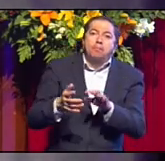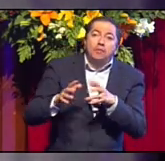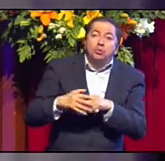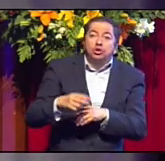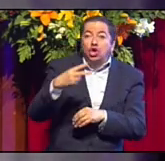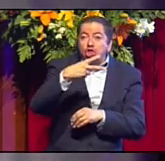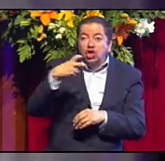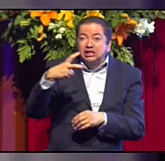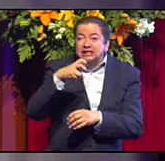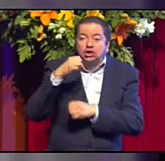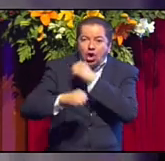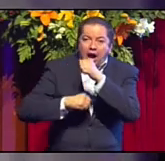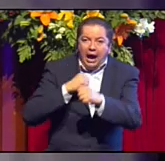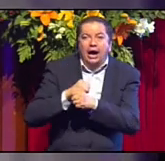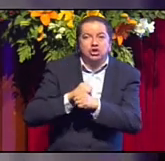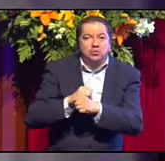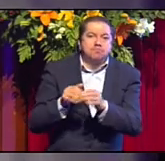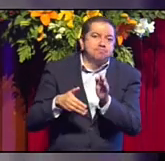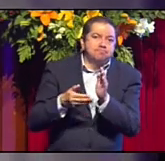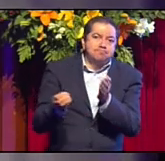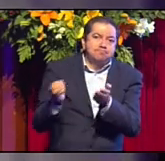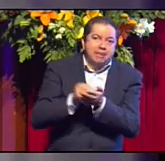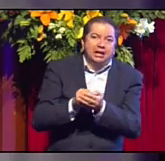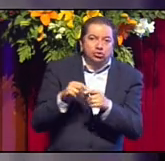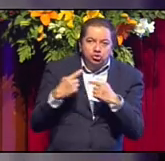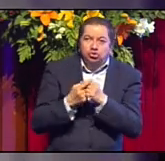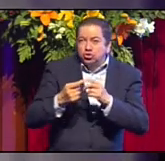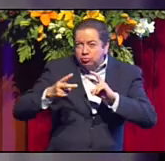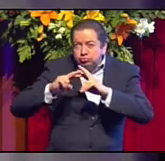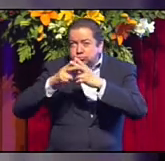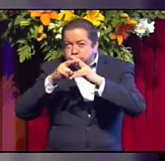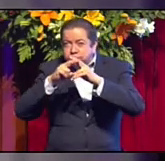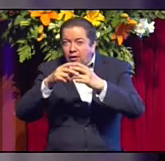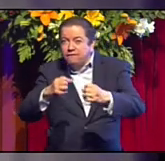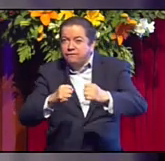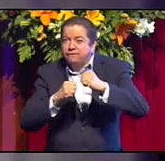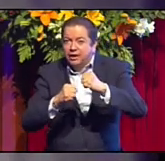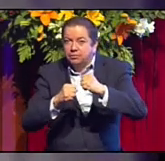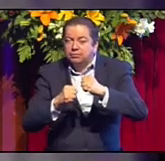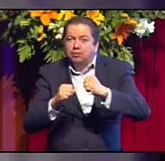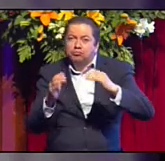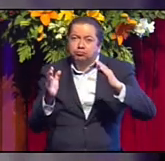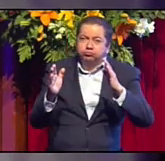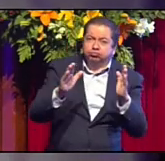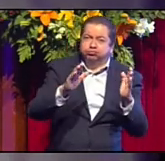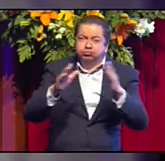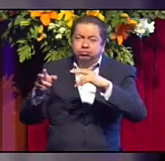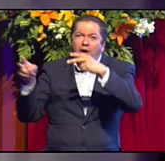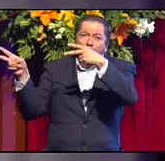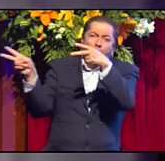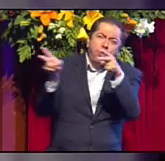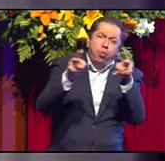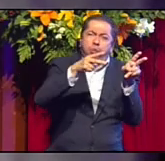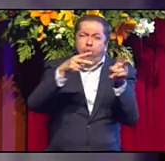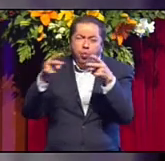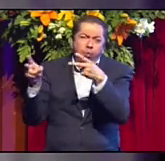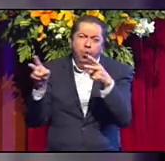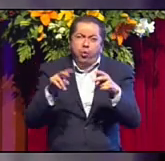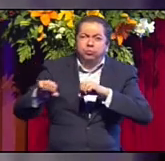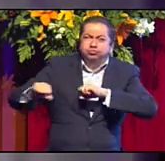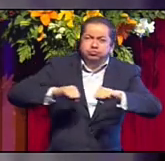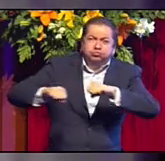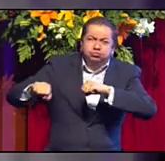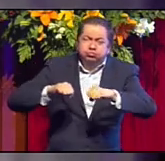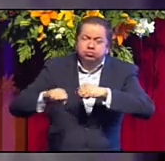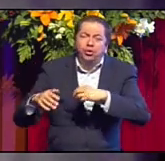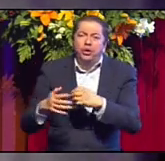200 más años más de vida. La estamos construyendo en esa línea, que efectivamente pueda resistir los vientos, que pueda recibir los